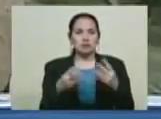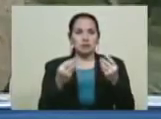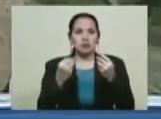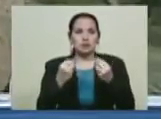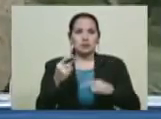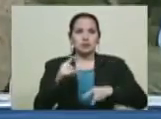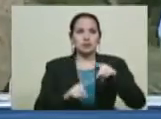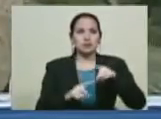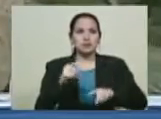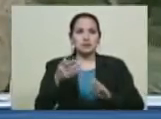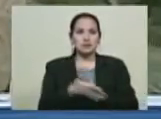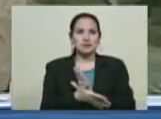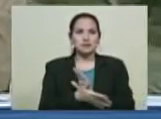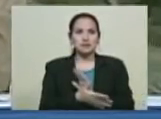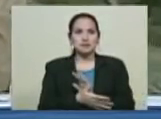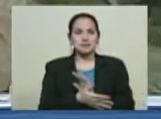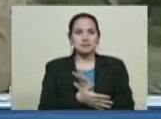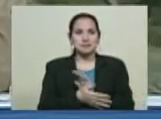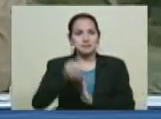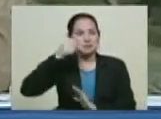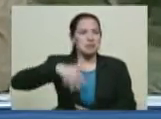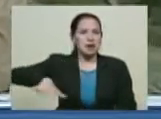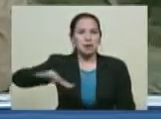Inversión para Margarita, para el pueblo.